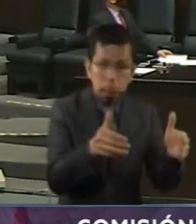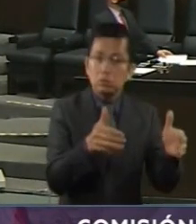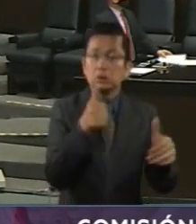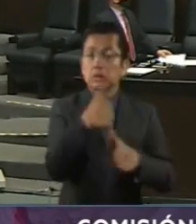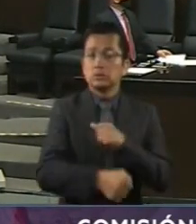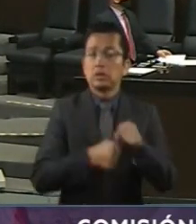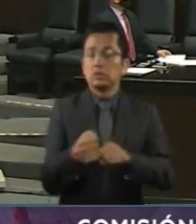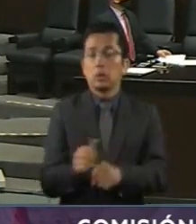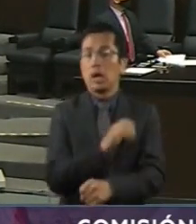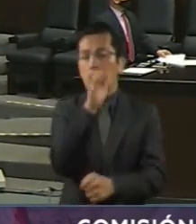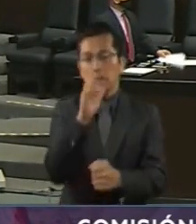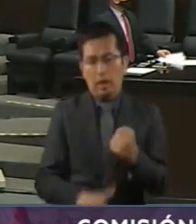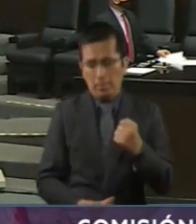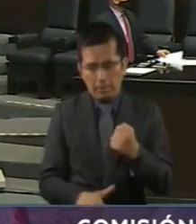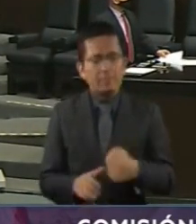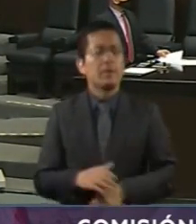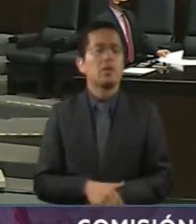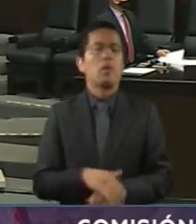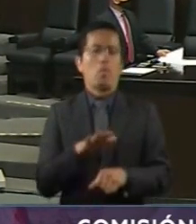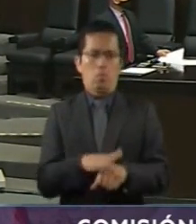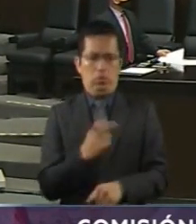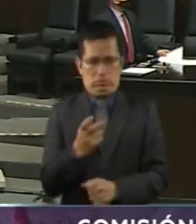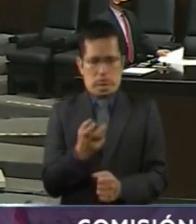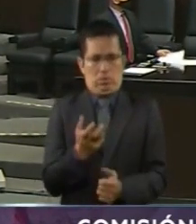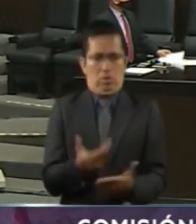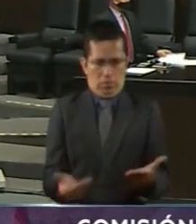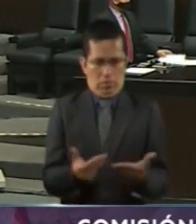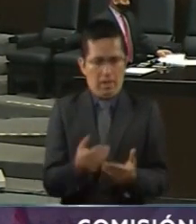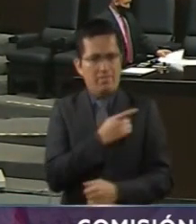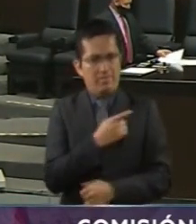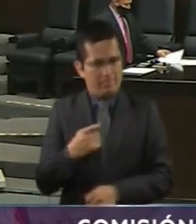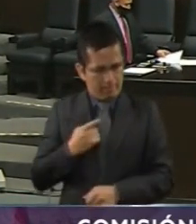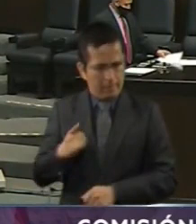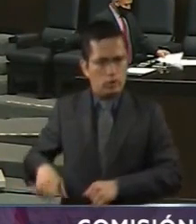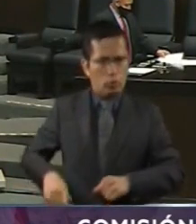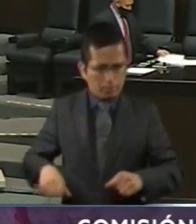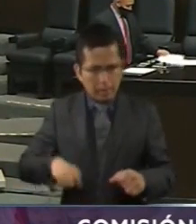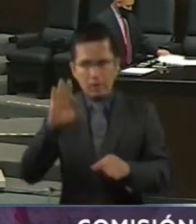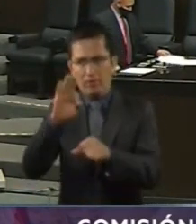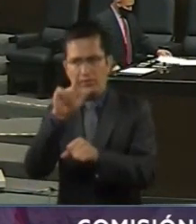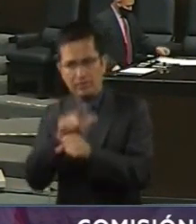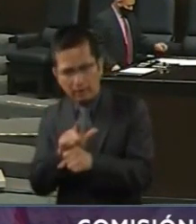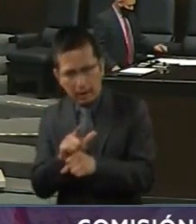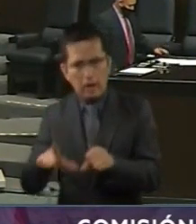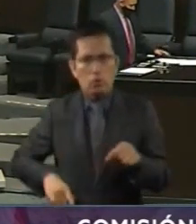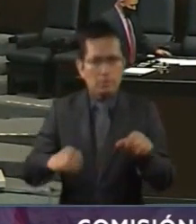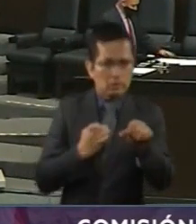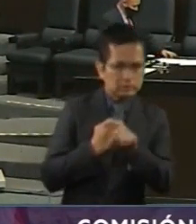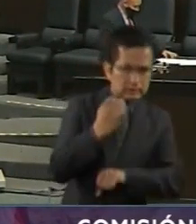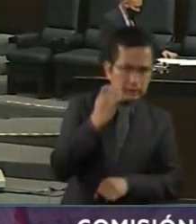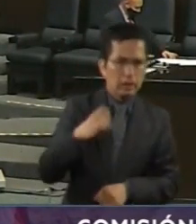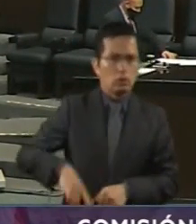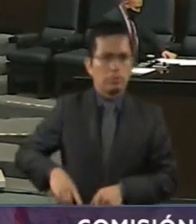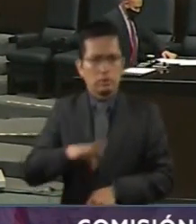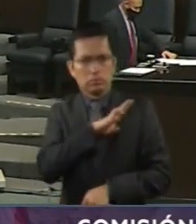otras cosas, la importancia de la coordinación de los 3 niveles de gobierno. Estos